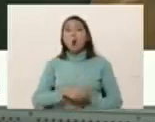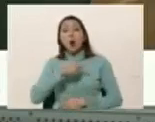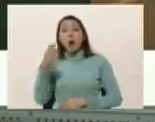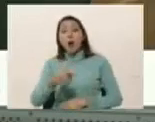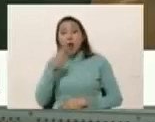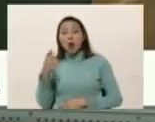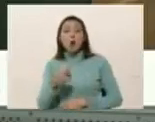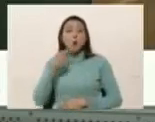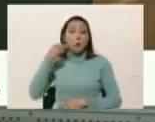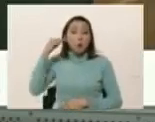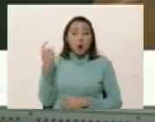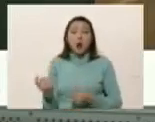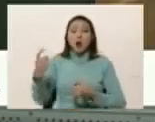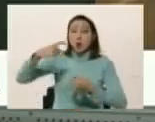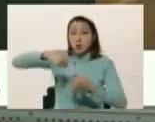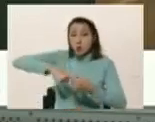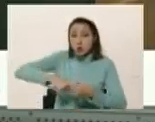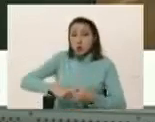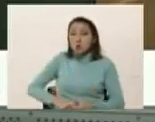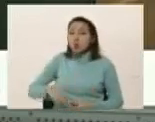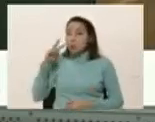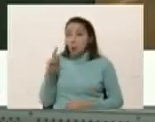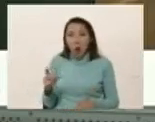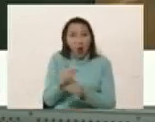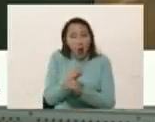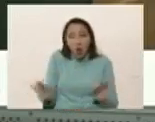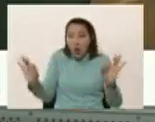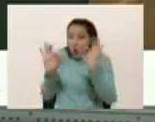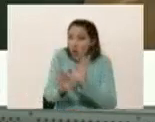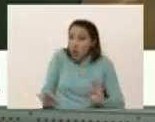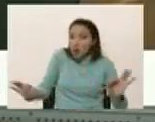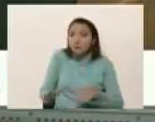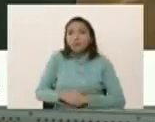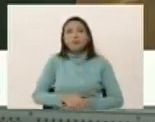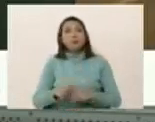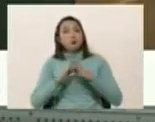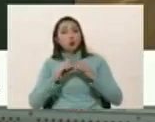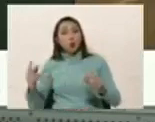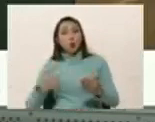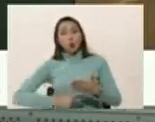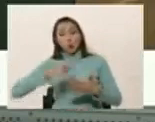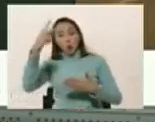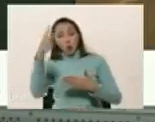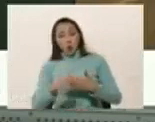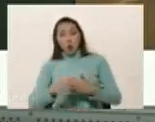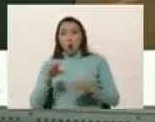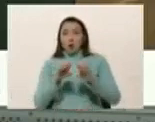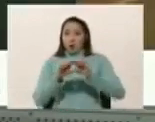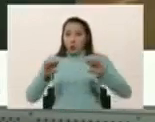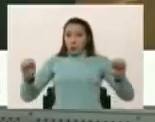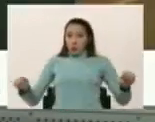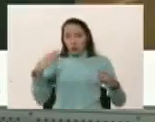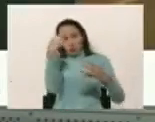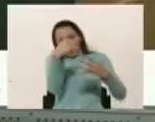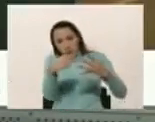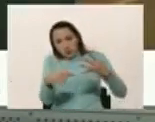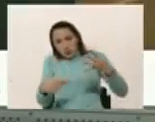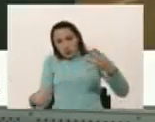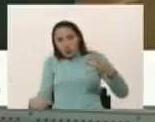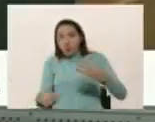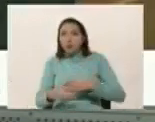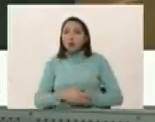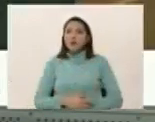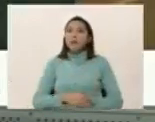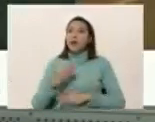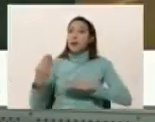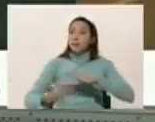inclusivo y no sexista a tal efecto todos los programas de educación del subsistema de educación básica y